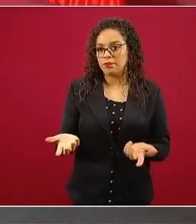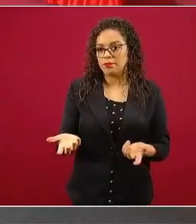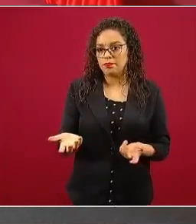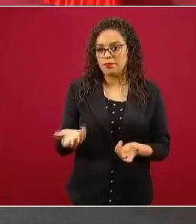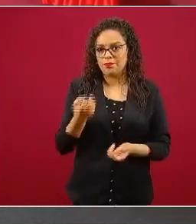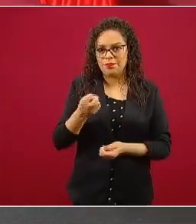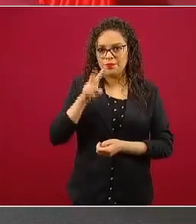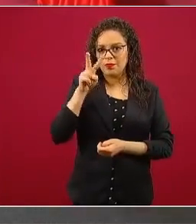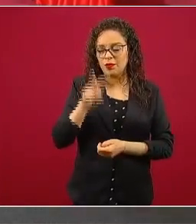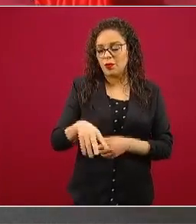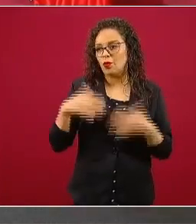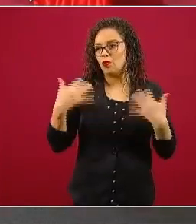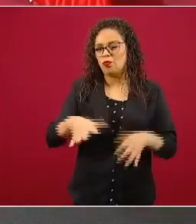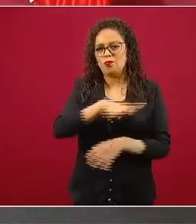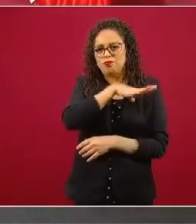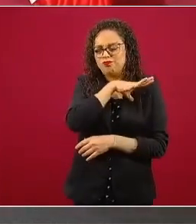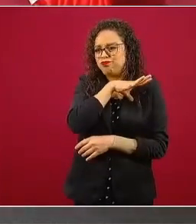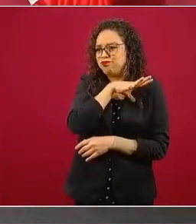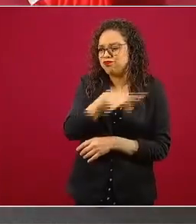hacer eso?